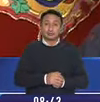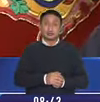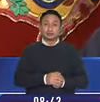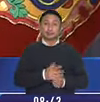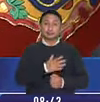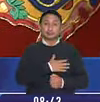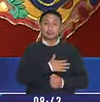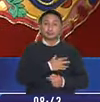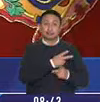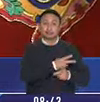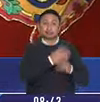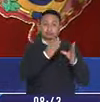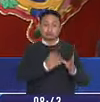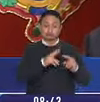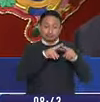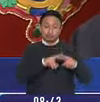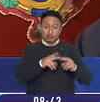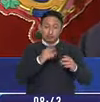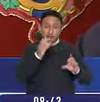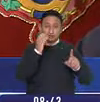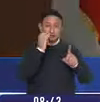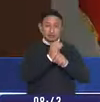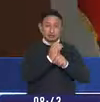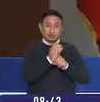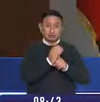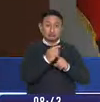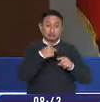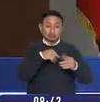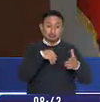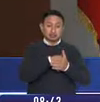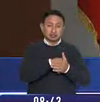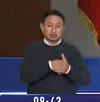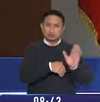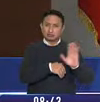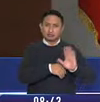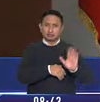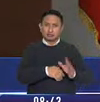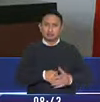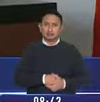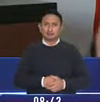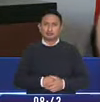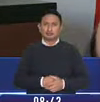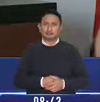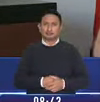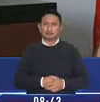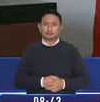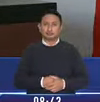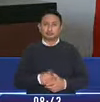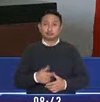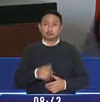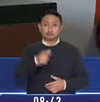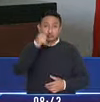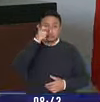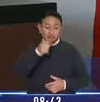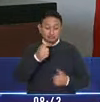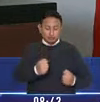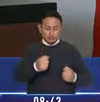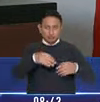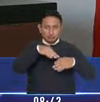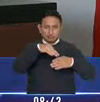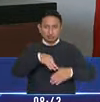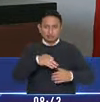posición en el Consejo será fiscalizadora y crítica, más no opositora por discrepancias políticas. Fiscalización severa,